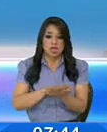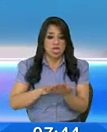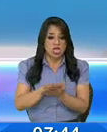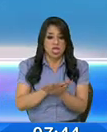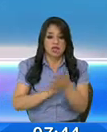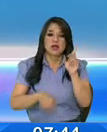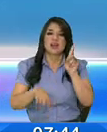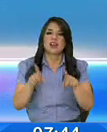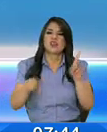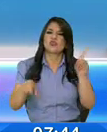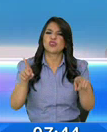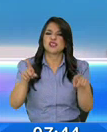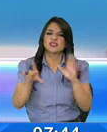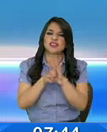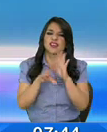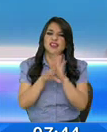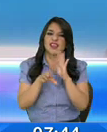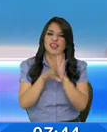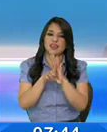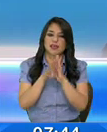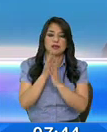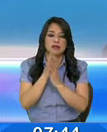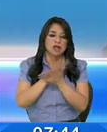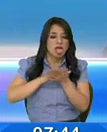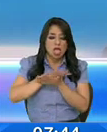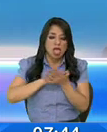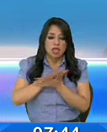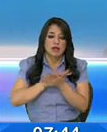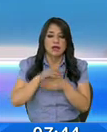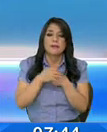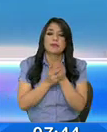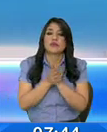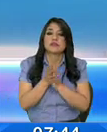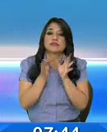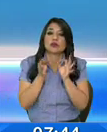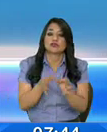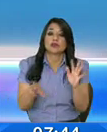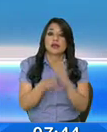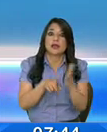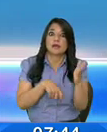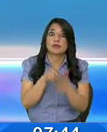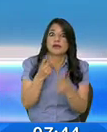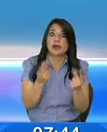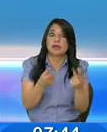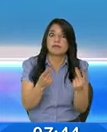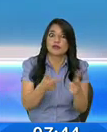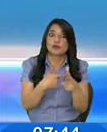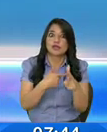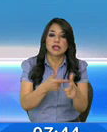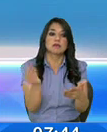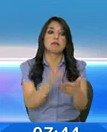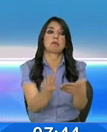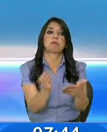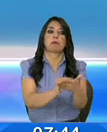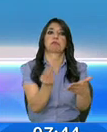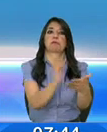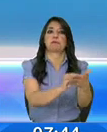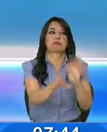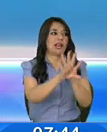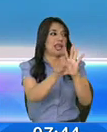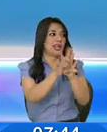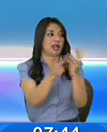algunas leyes aprovechando de este de esta ley que tiene que ser aprobada con el carácter económico